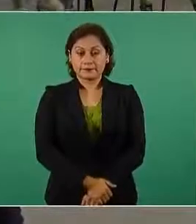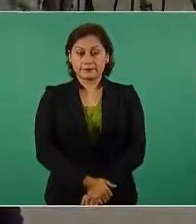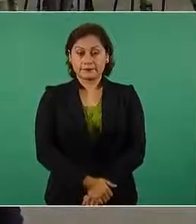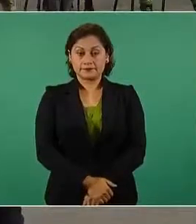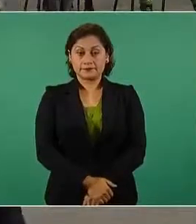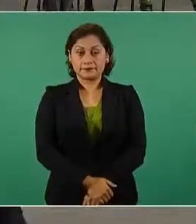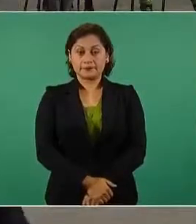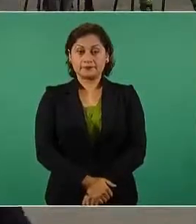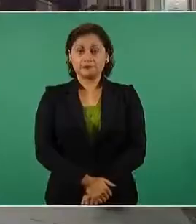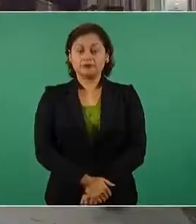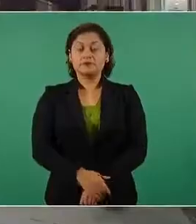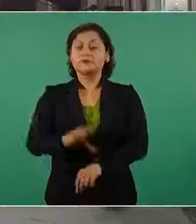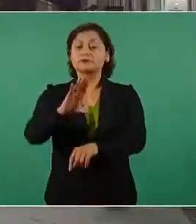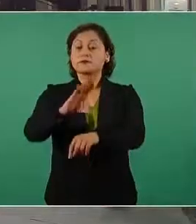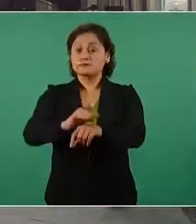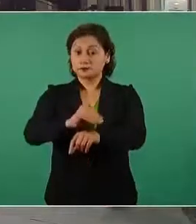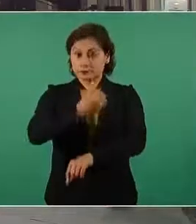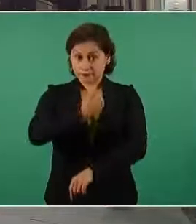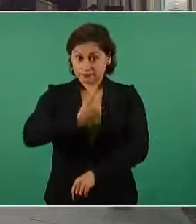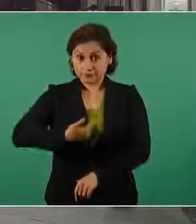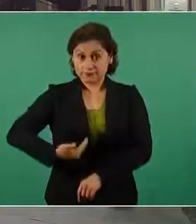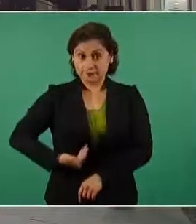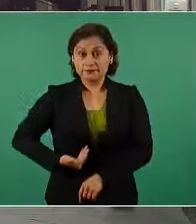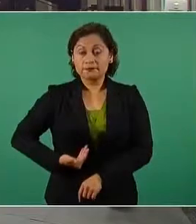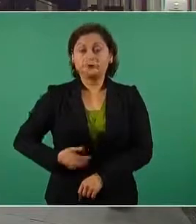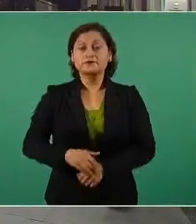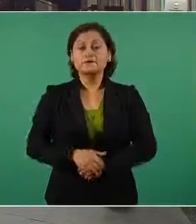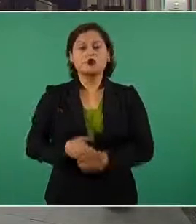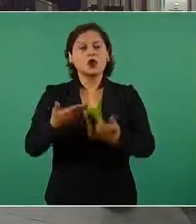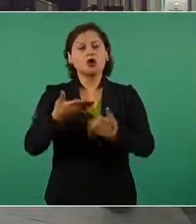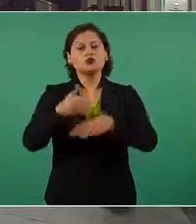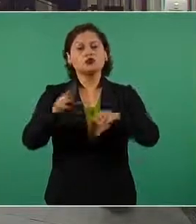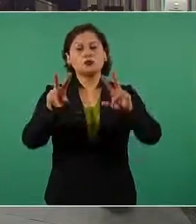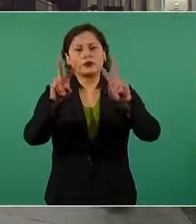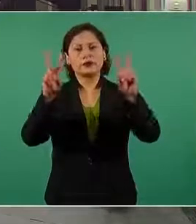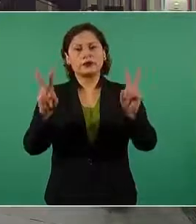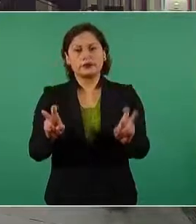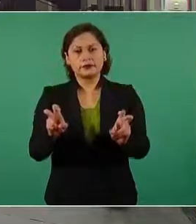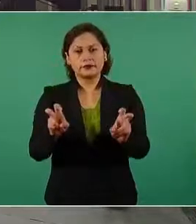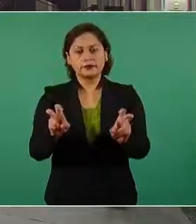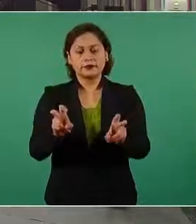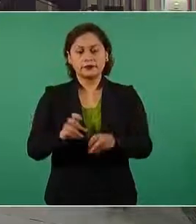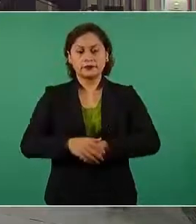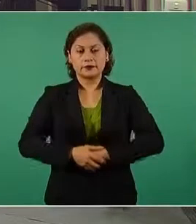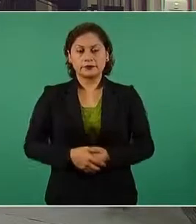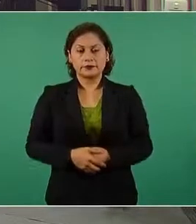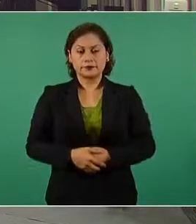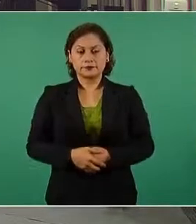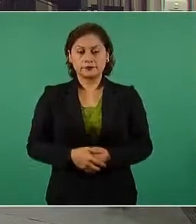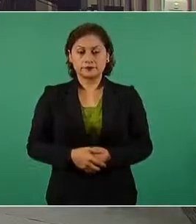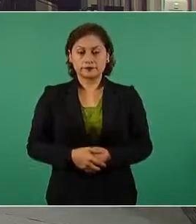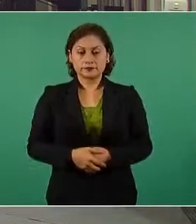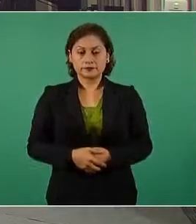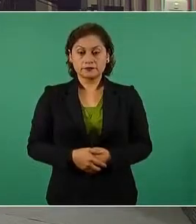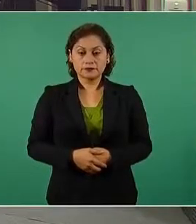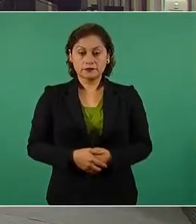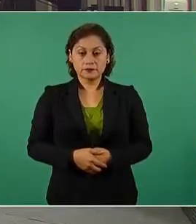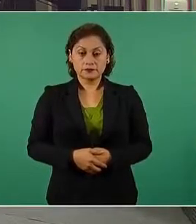Sin permiso, señor presidente. Con respecto a lo de las despensas.